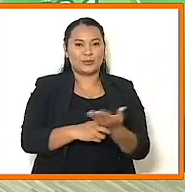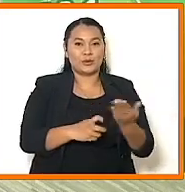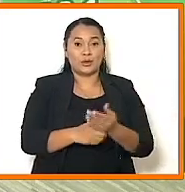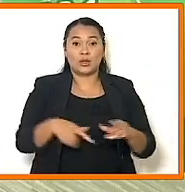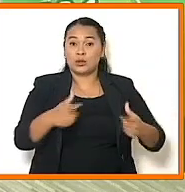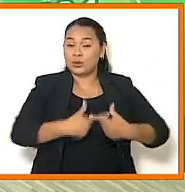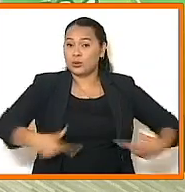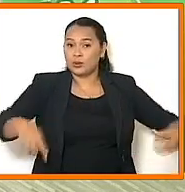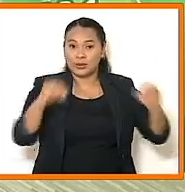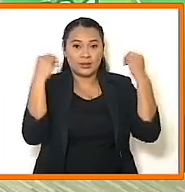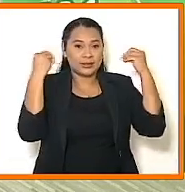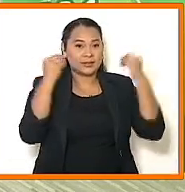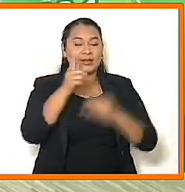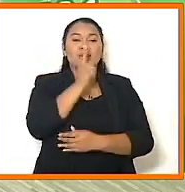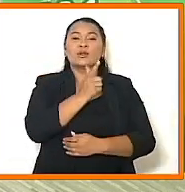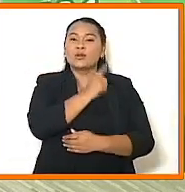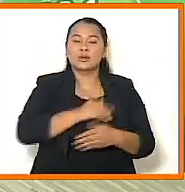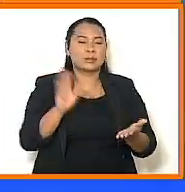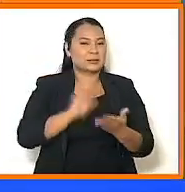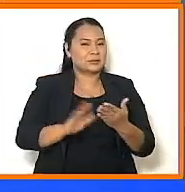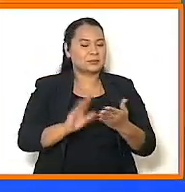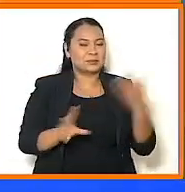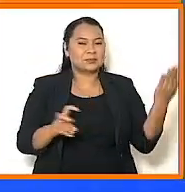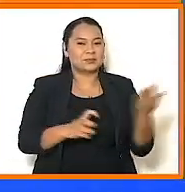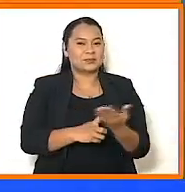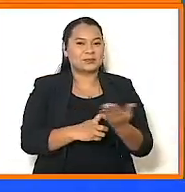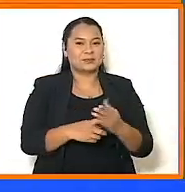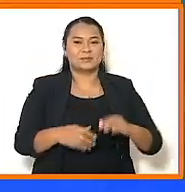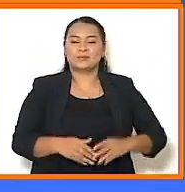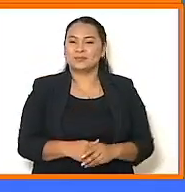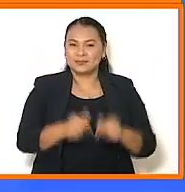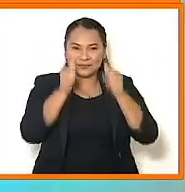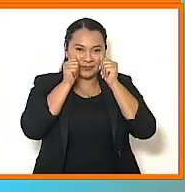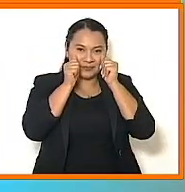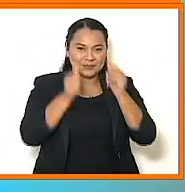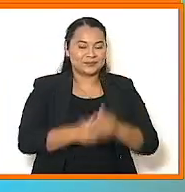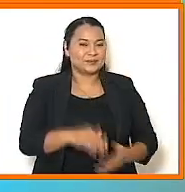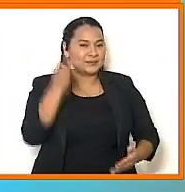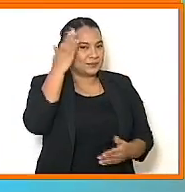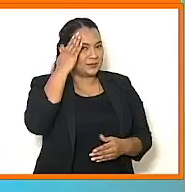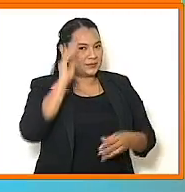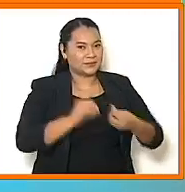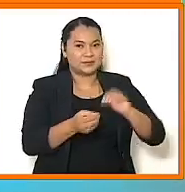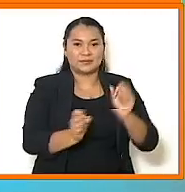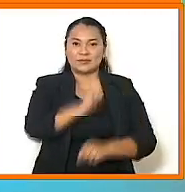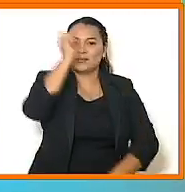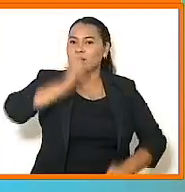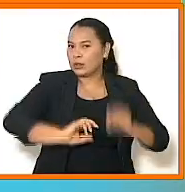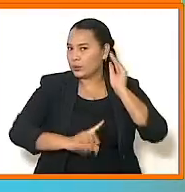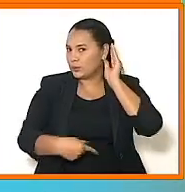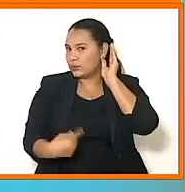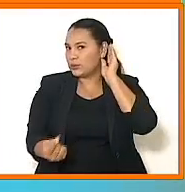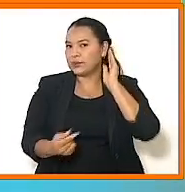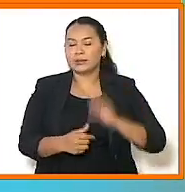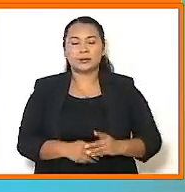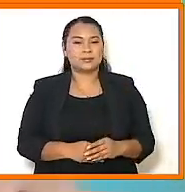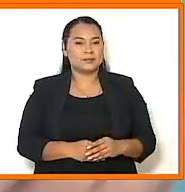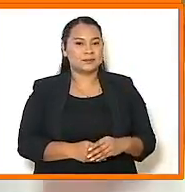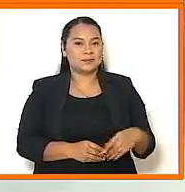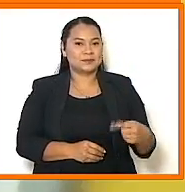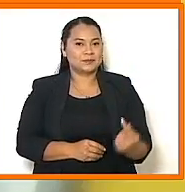venta Loto más cercano para que compres tu boleto. Atento, jugador, porque se viene tu primer dígito en Diaria y este es el 5.